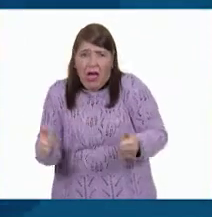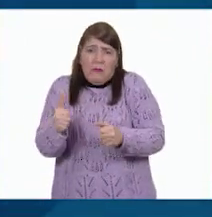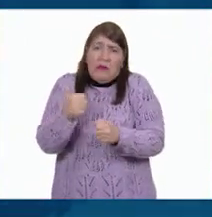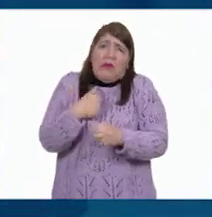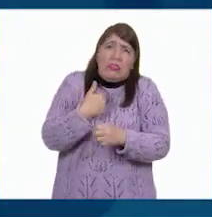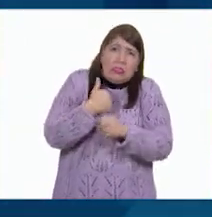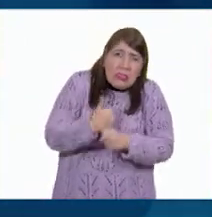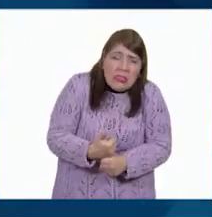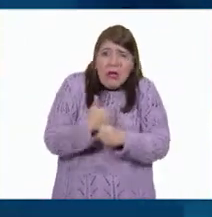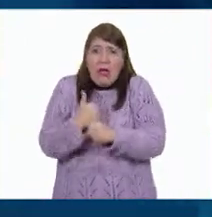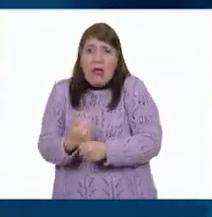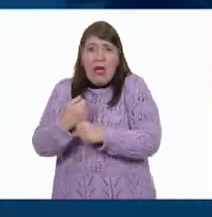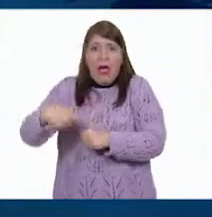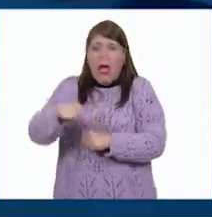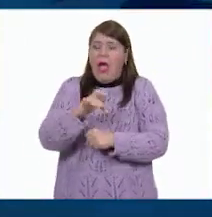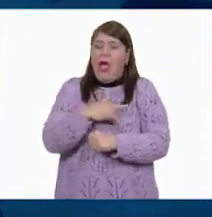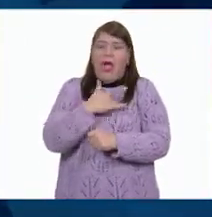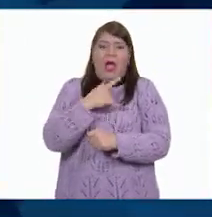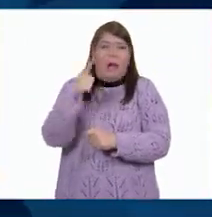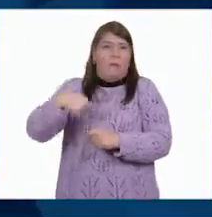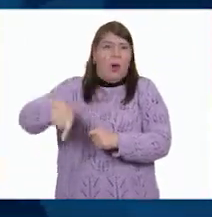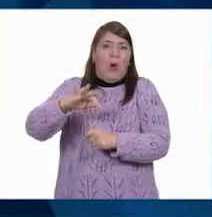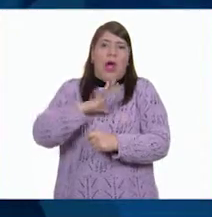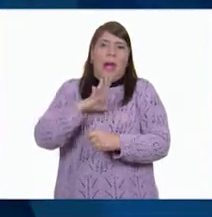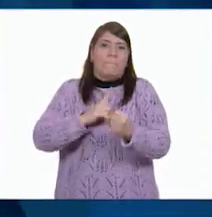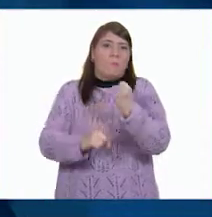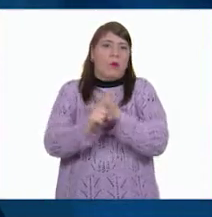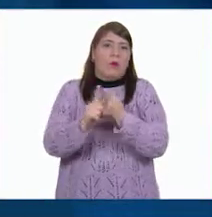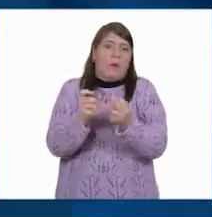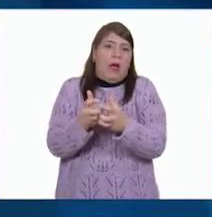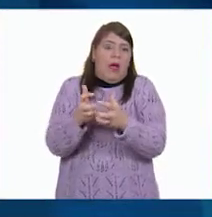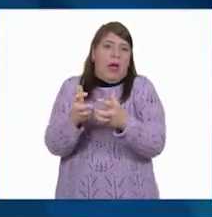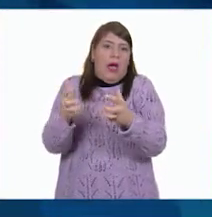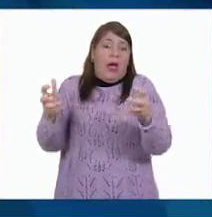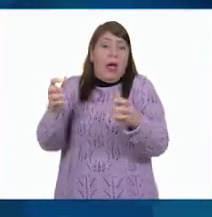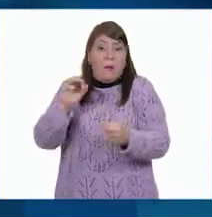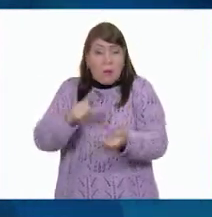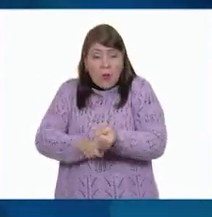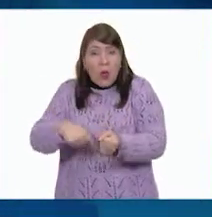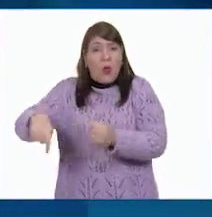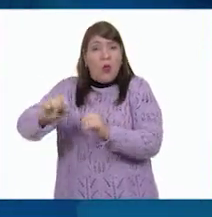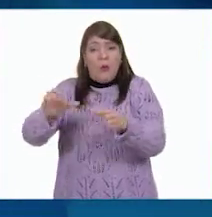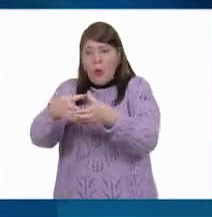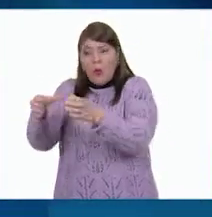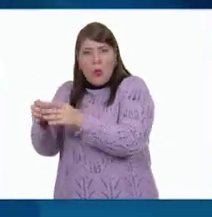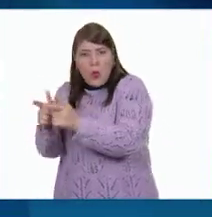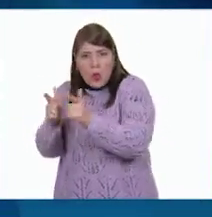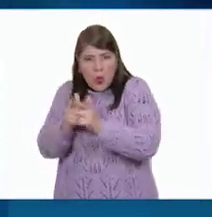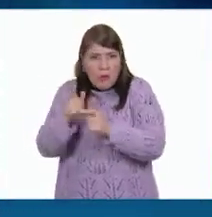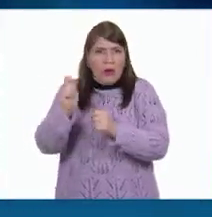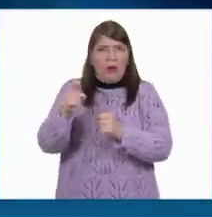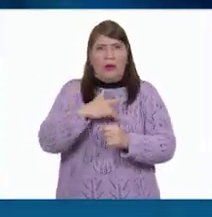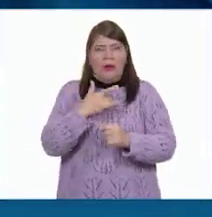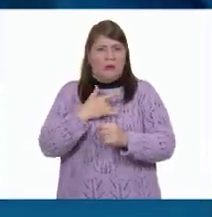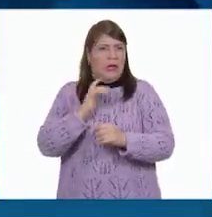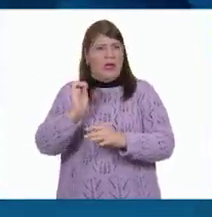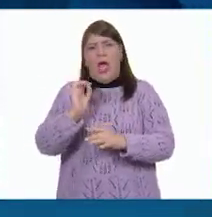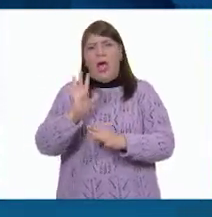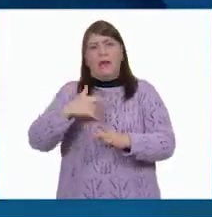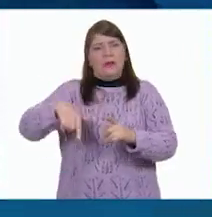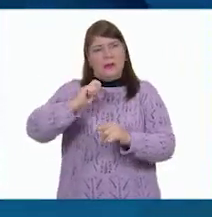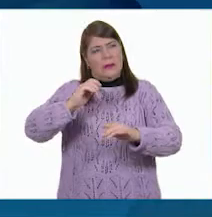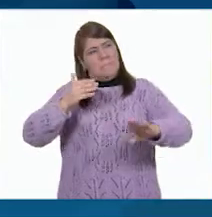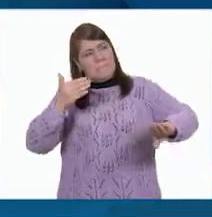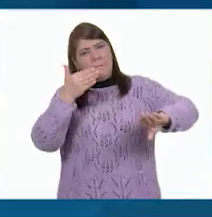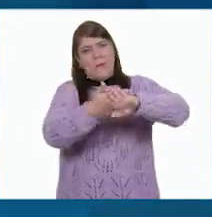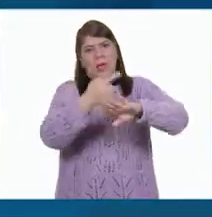explotación habían alcanzado su punto más álgido. Los clubes antirreeleccionistas y un grupo de caudillos dispuestos a